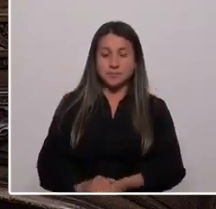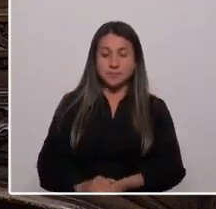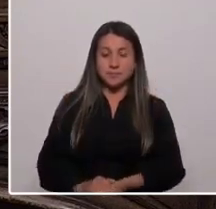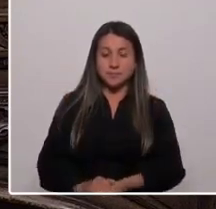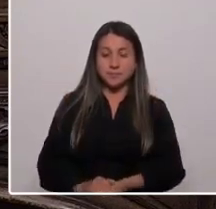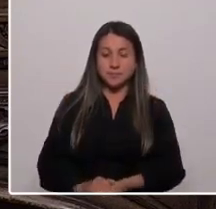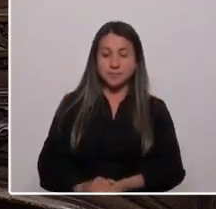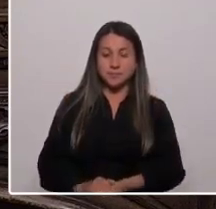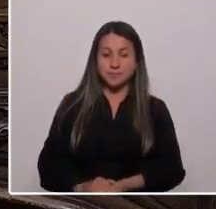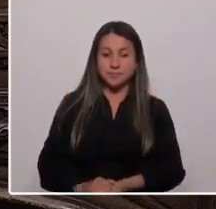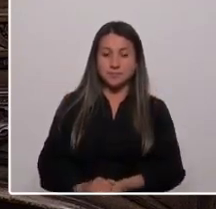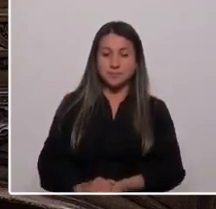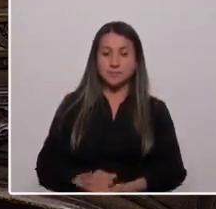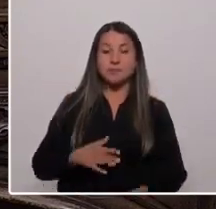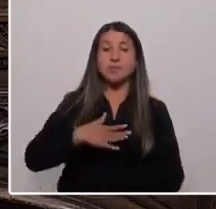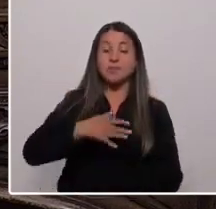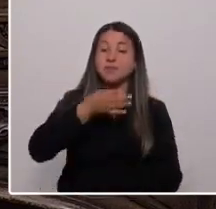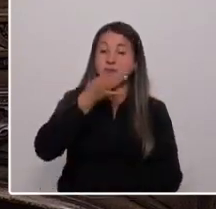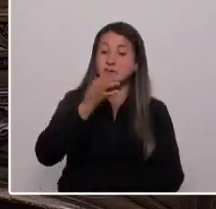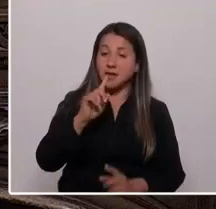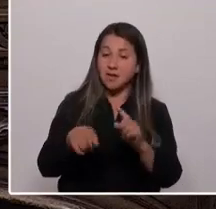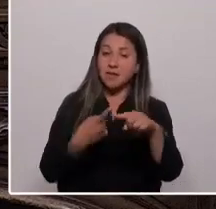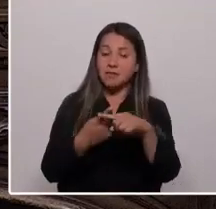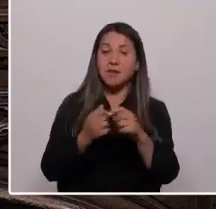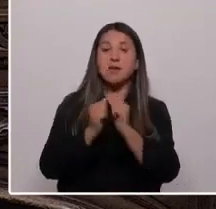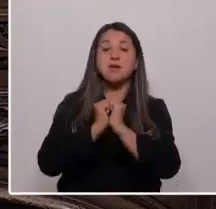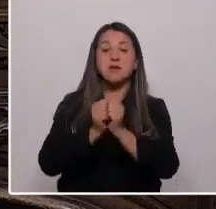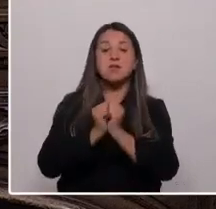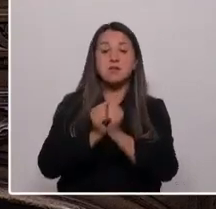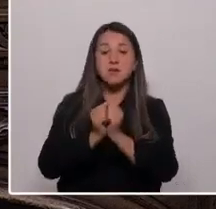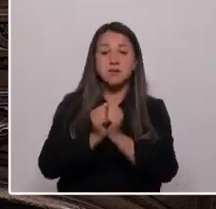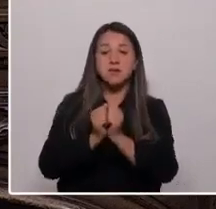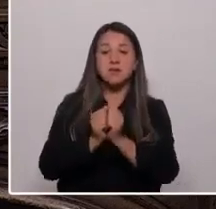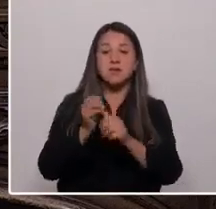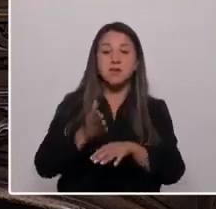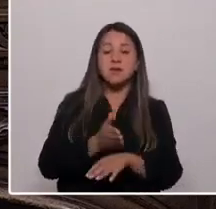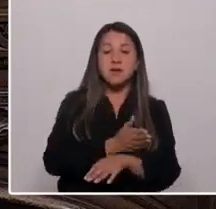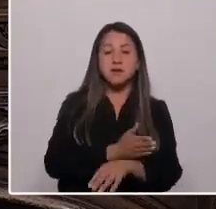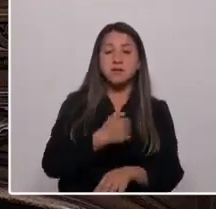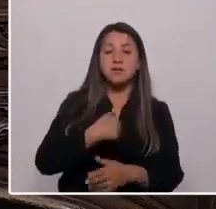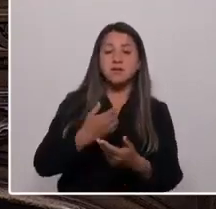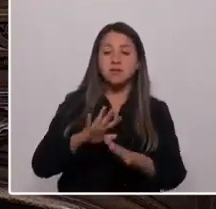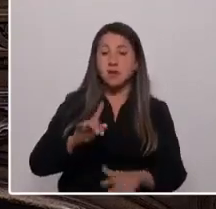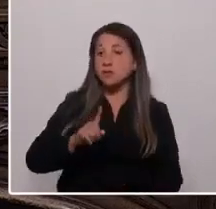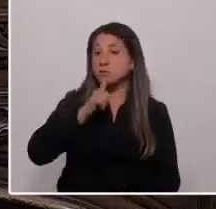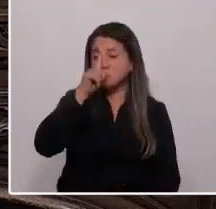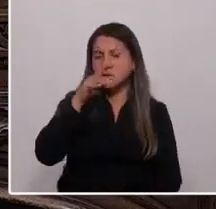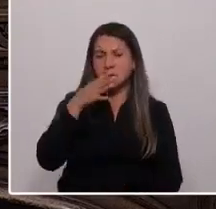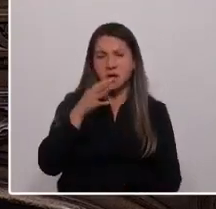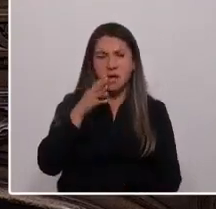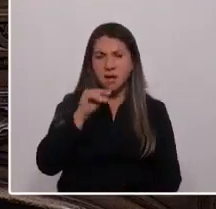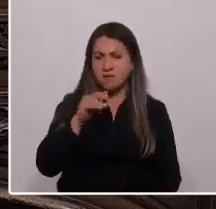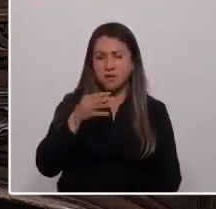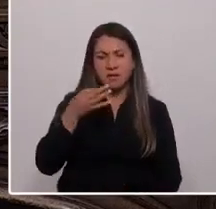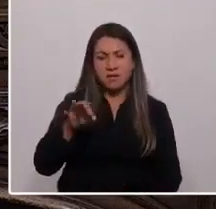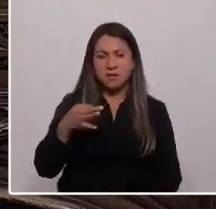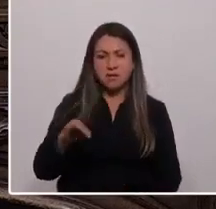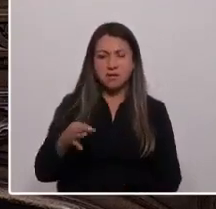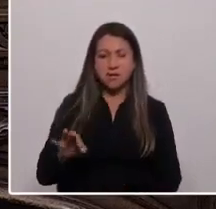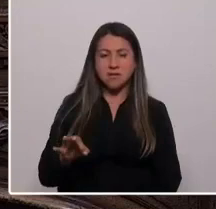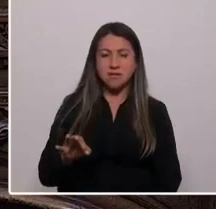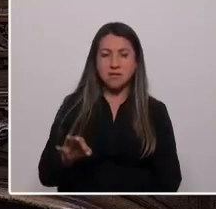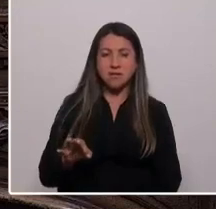quiero decir además para una compañía que pasó antes que yo estoy acostumbrada a hablar super me tienen que pagar siempre